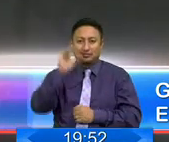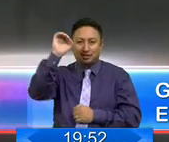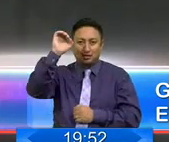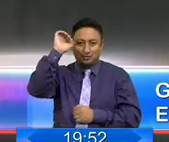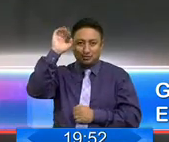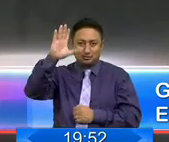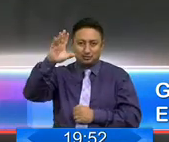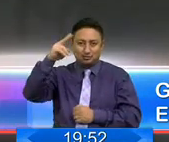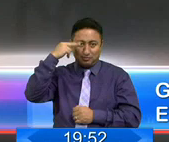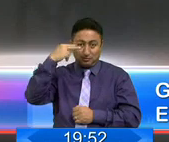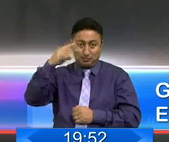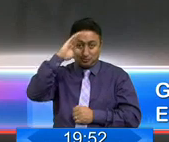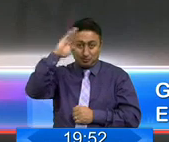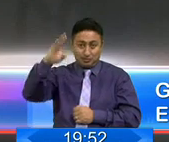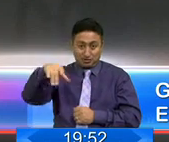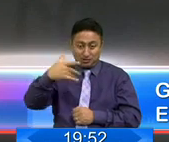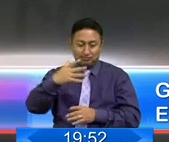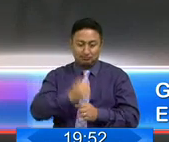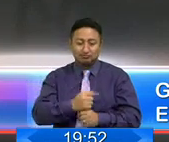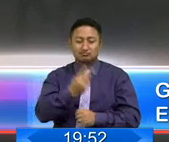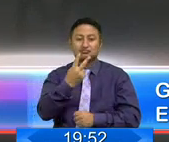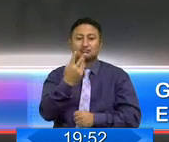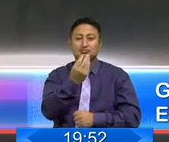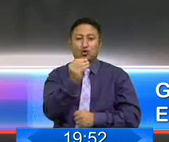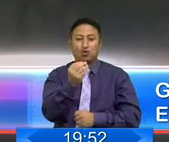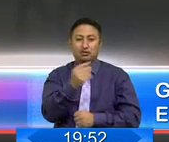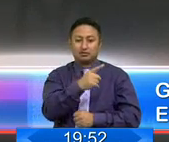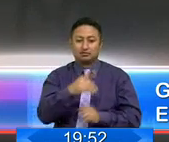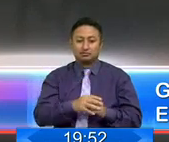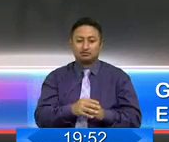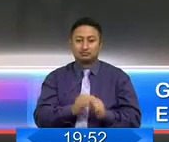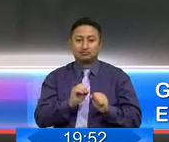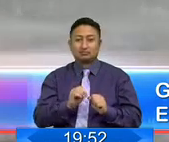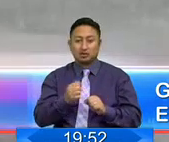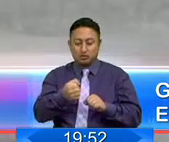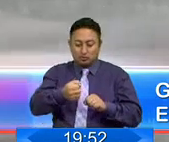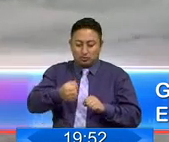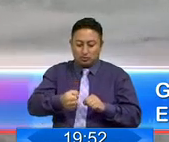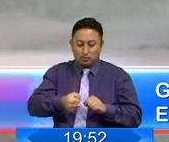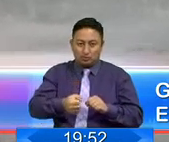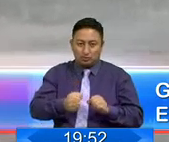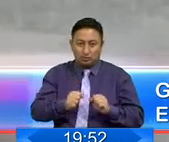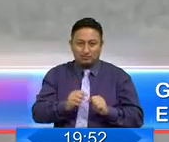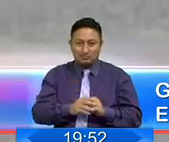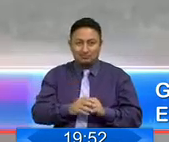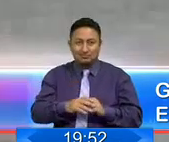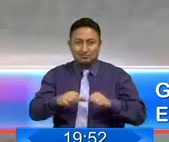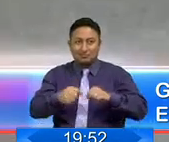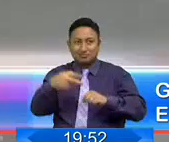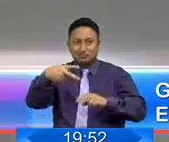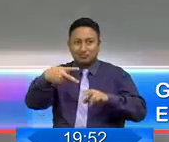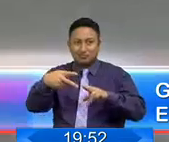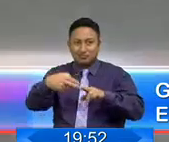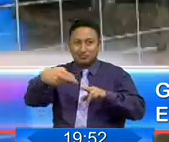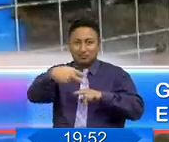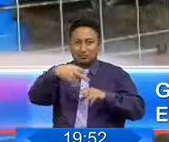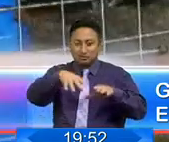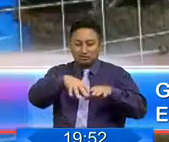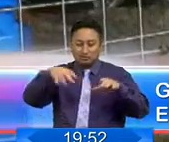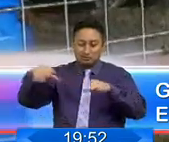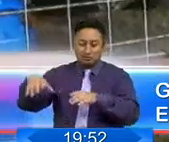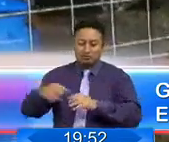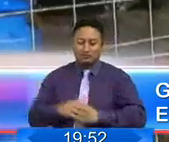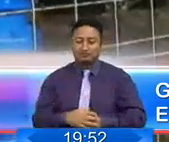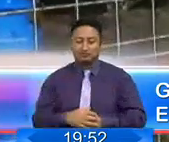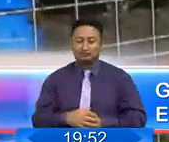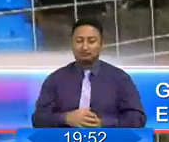de identificar a estos dos jóvenes que presuntamente utilizan hasta sierras para quitar las mallas y así ingresar a diferentes homicidios